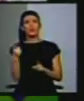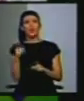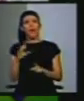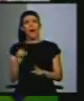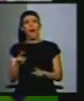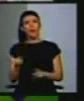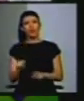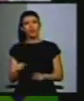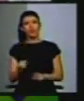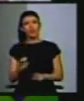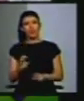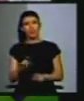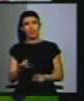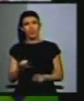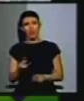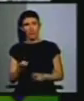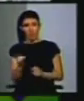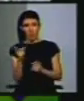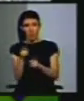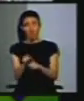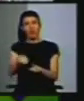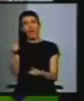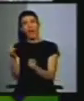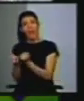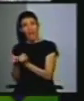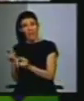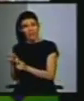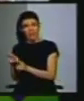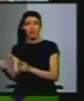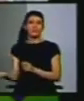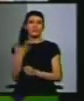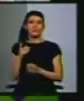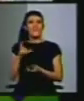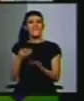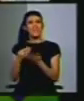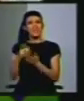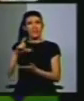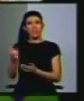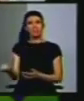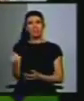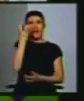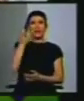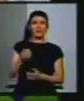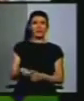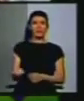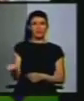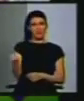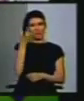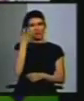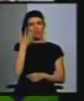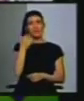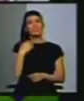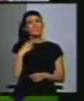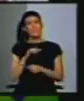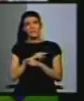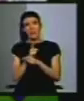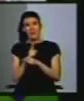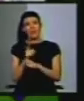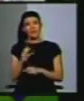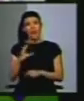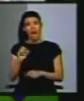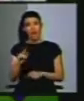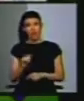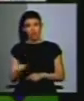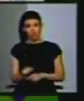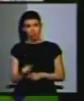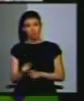Carlos Escobar, que lo golpea con un vaso de vidrio en el rostro. Y inmediatamente Carlos Escobar con